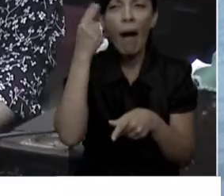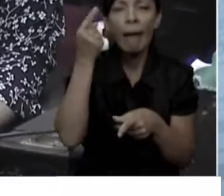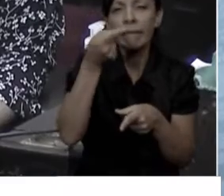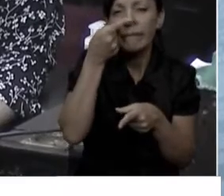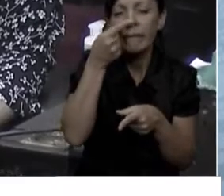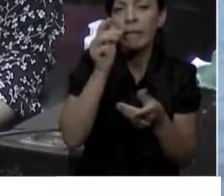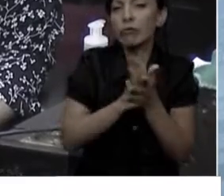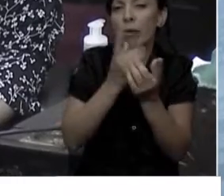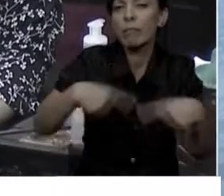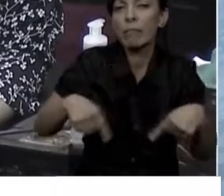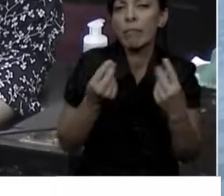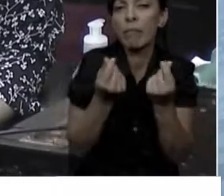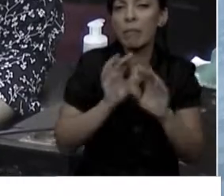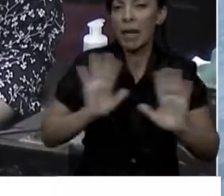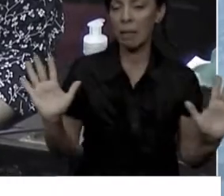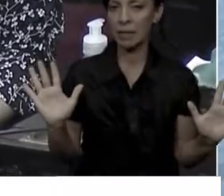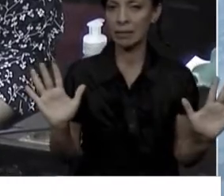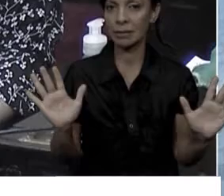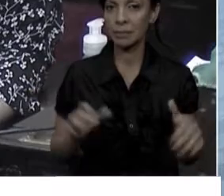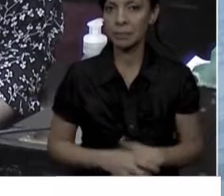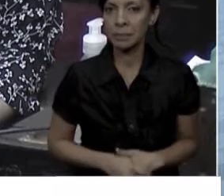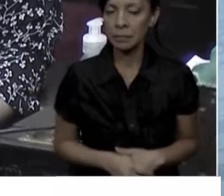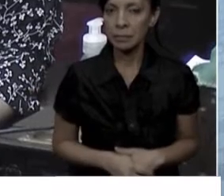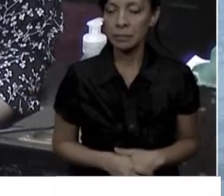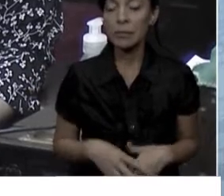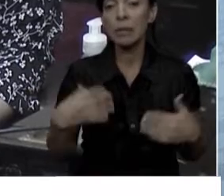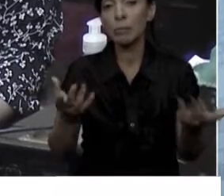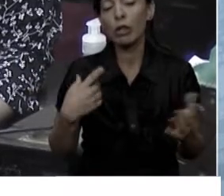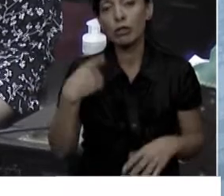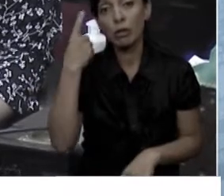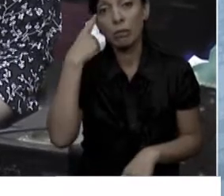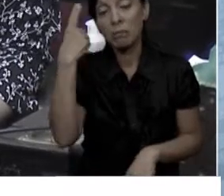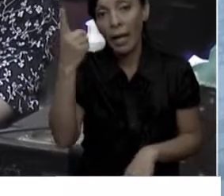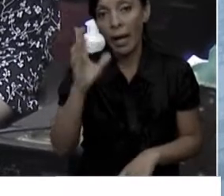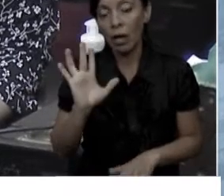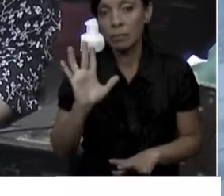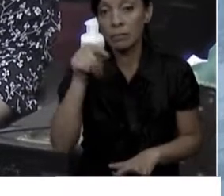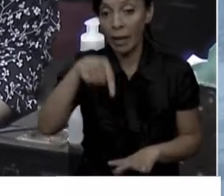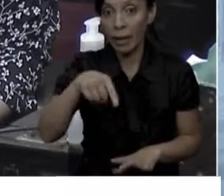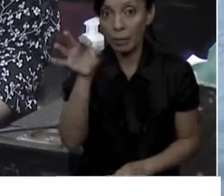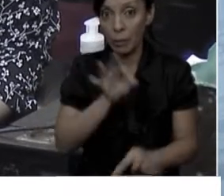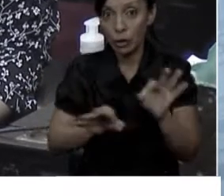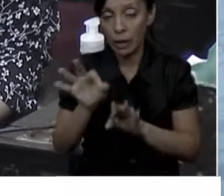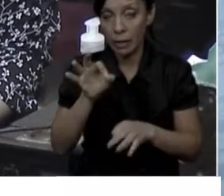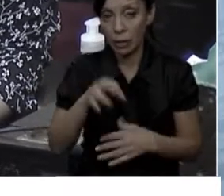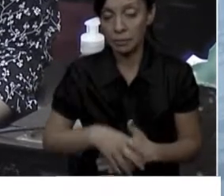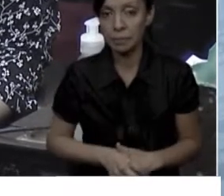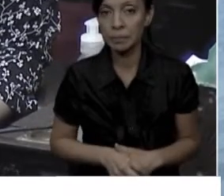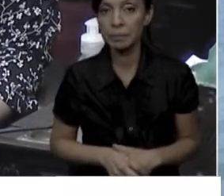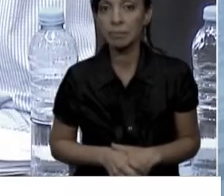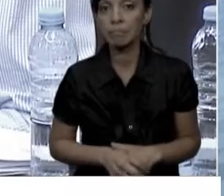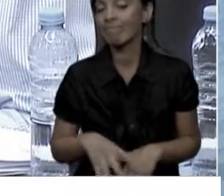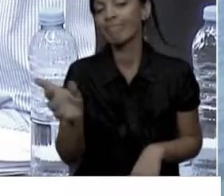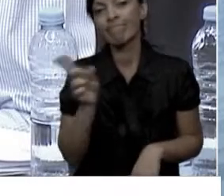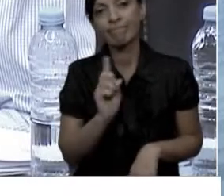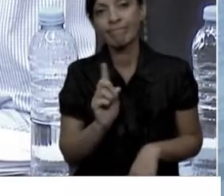términos materiales. Por eso creo que que discutimos hoy aquí